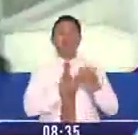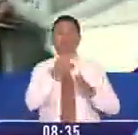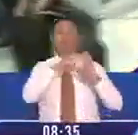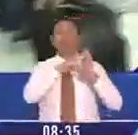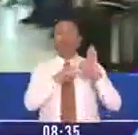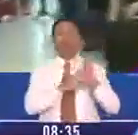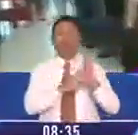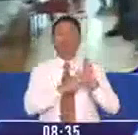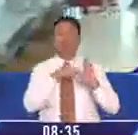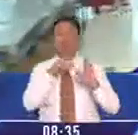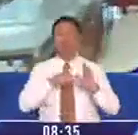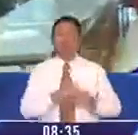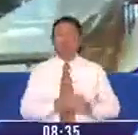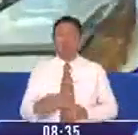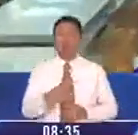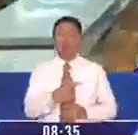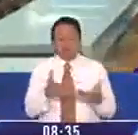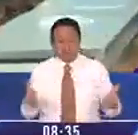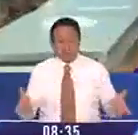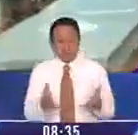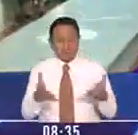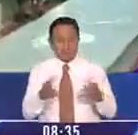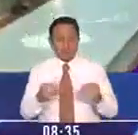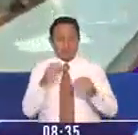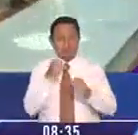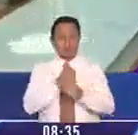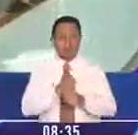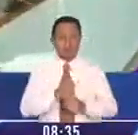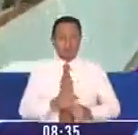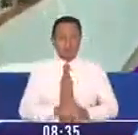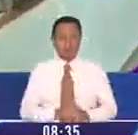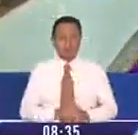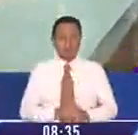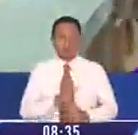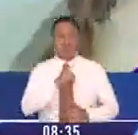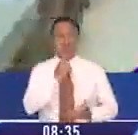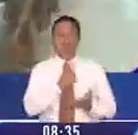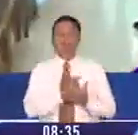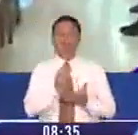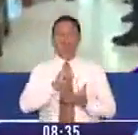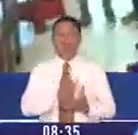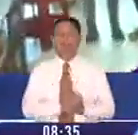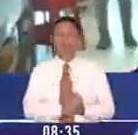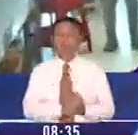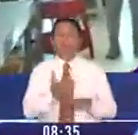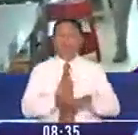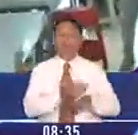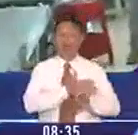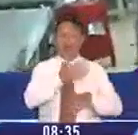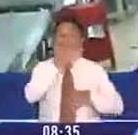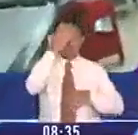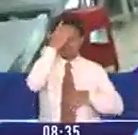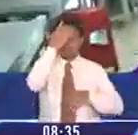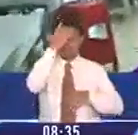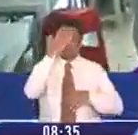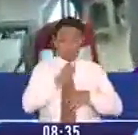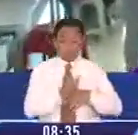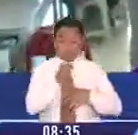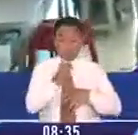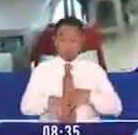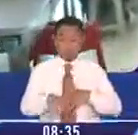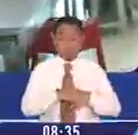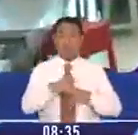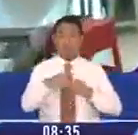ordenanza precisamente para impulsar el trabajo. Sí, muchas gracias. Recordar que por época de pandemia se tomó una decisión de una ordenanza en la